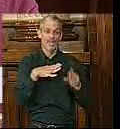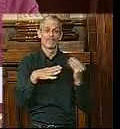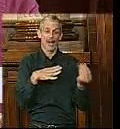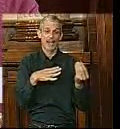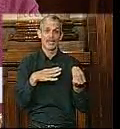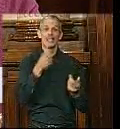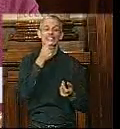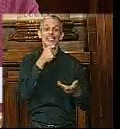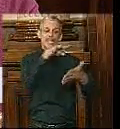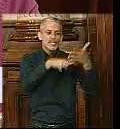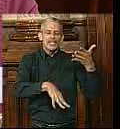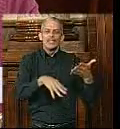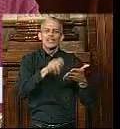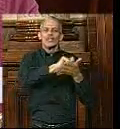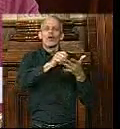existiera la literatura,